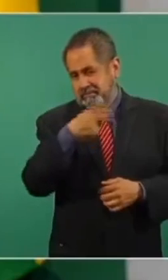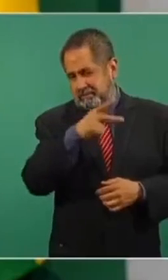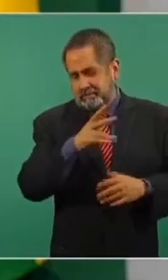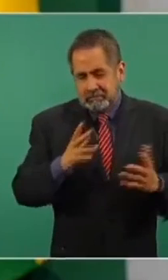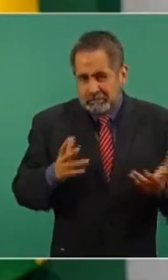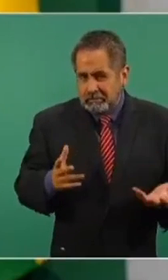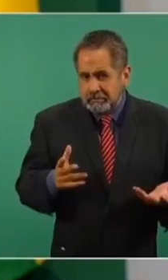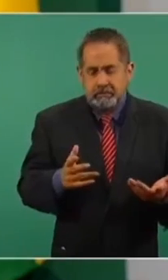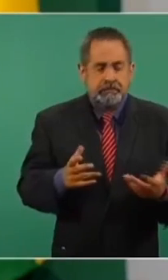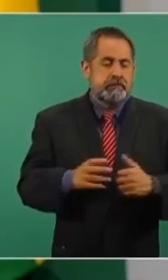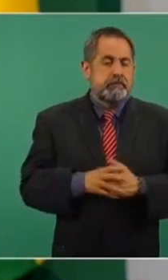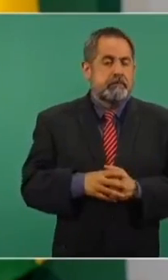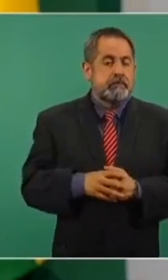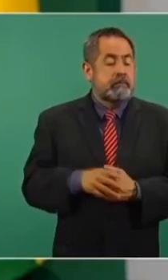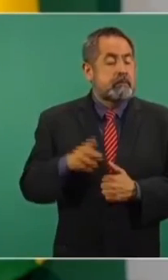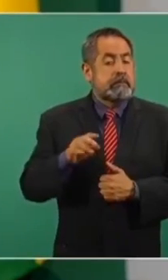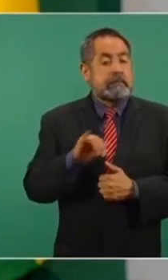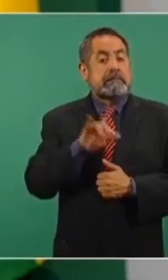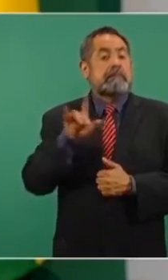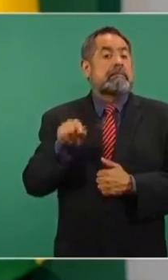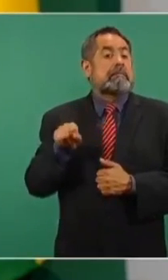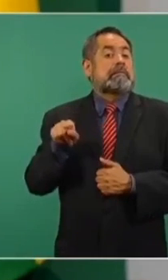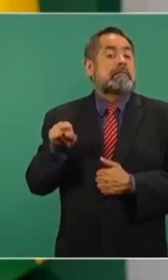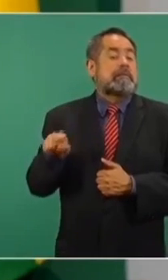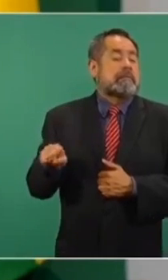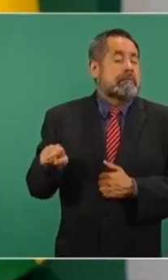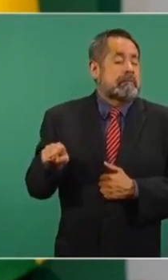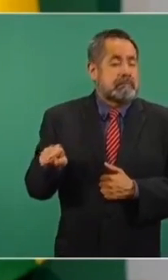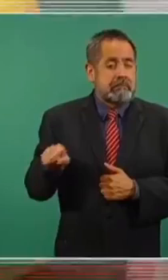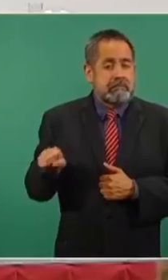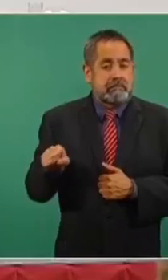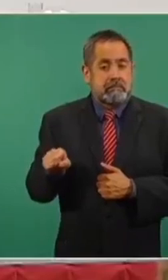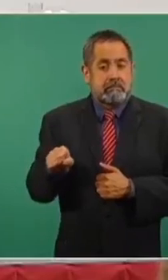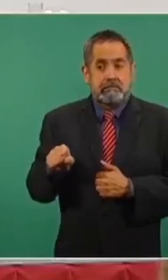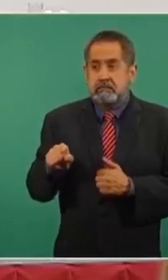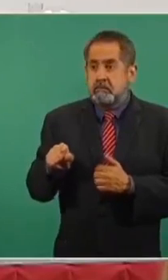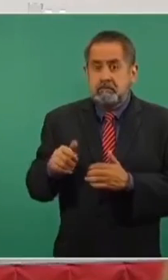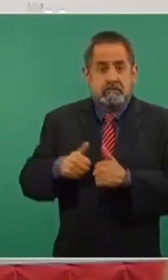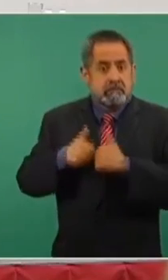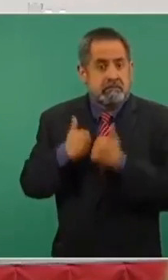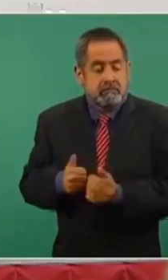y estuvo a punto de no salir.